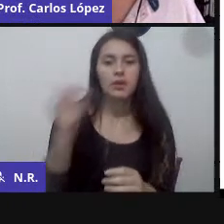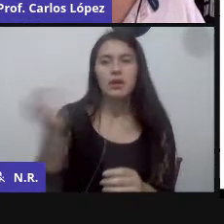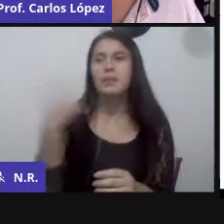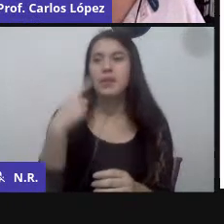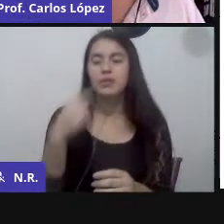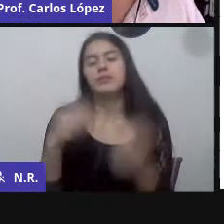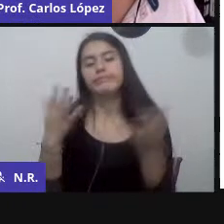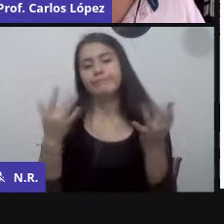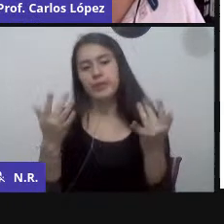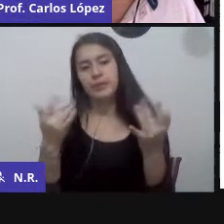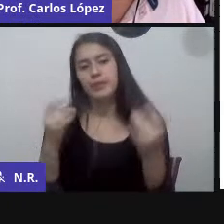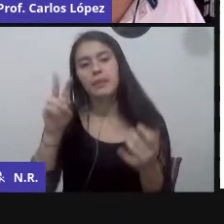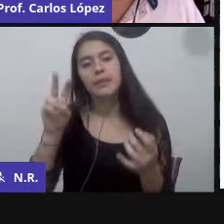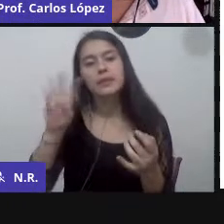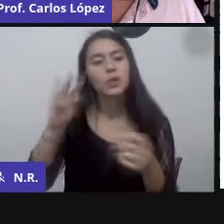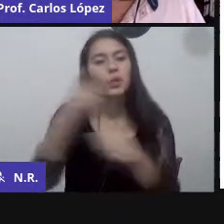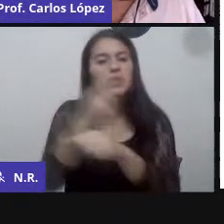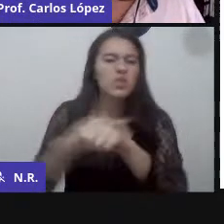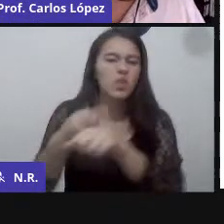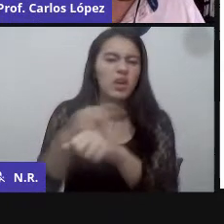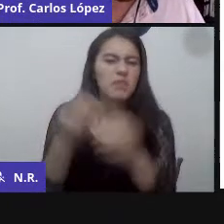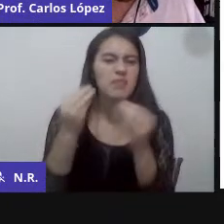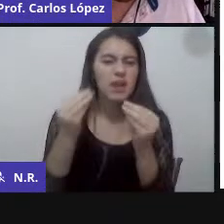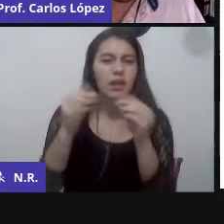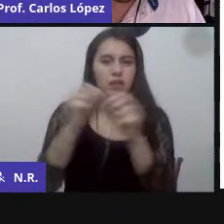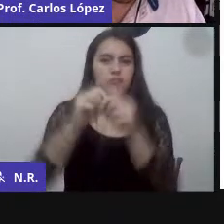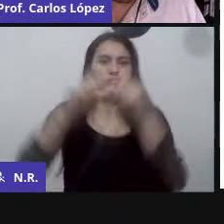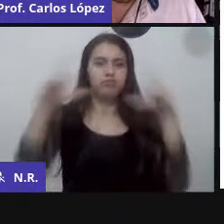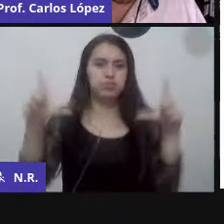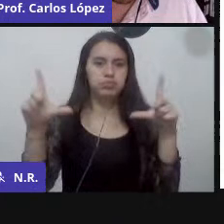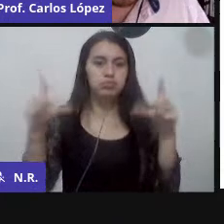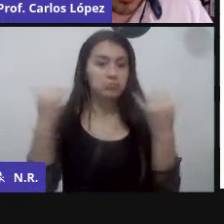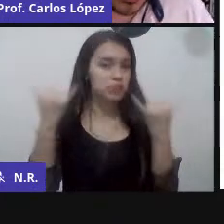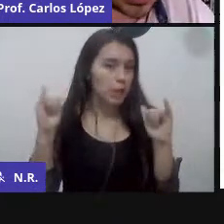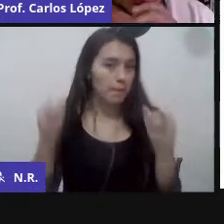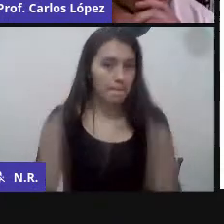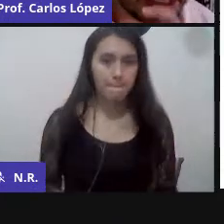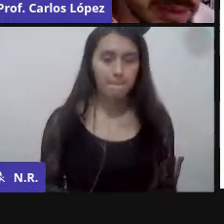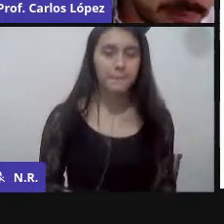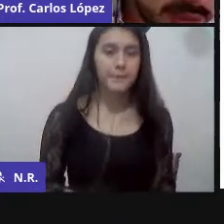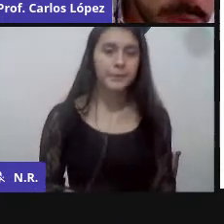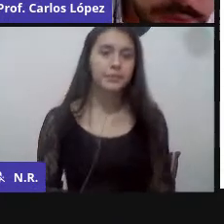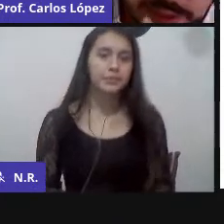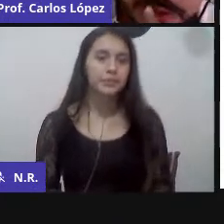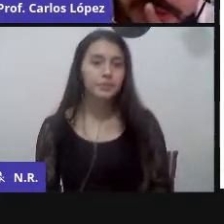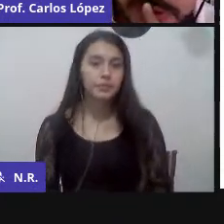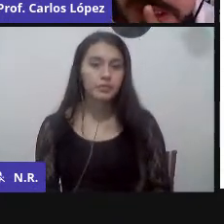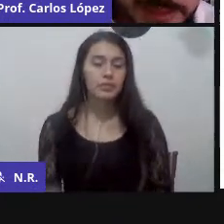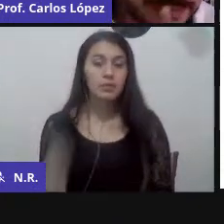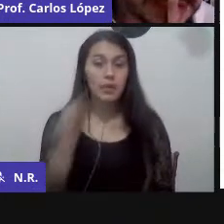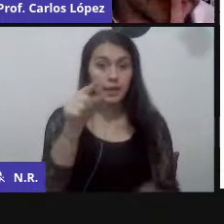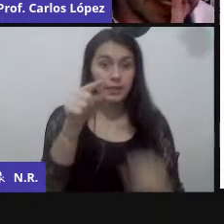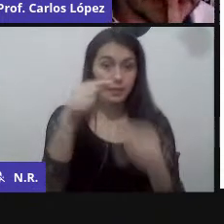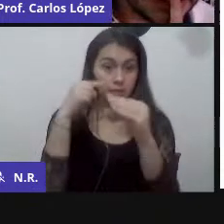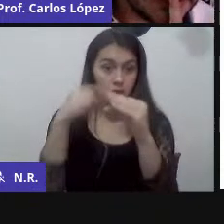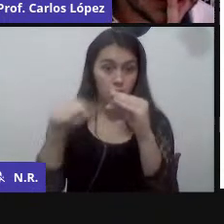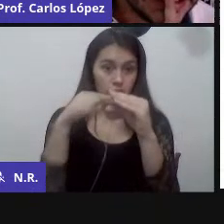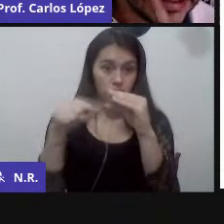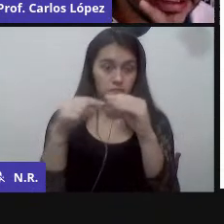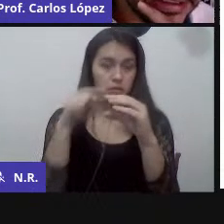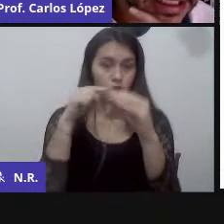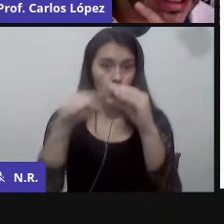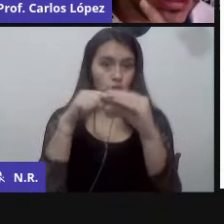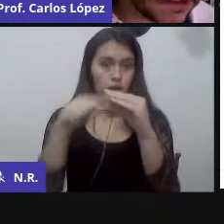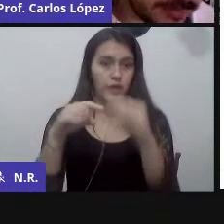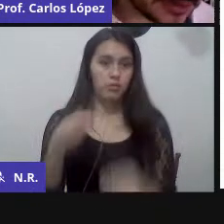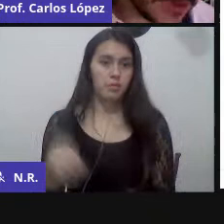esperar 24 horas para que quede activo las transmisiones en vivo. Bueno, entonces aquí está mi correo personal. Este no es el